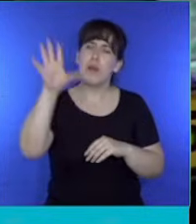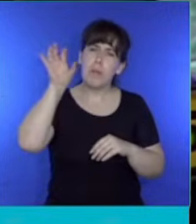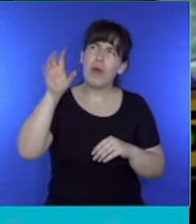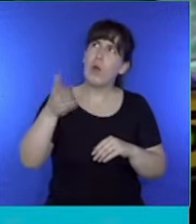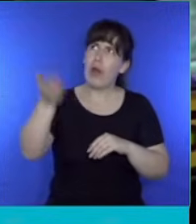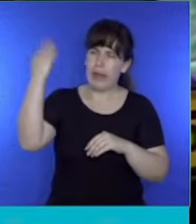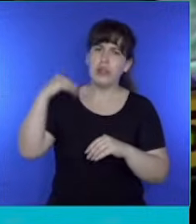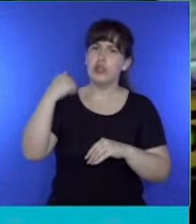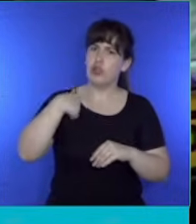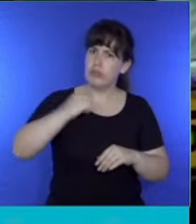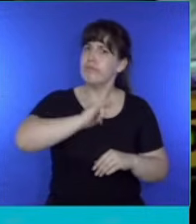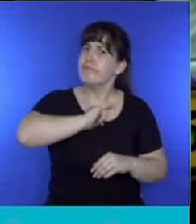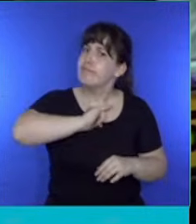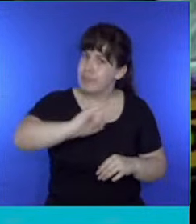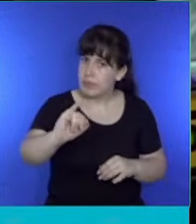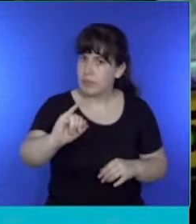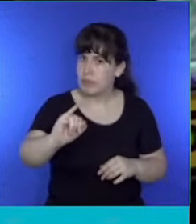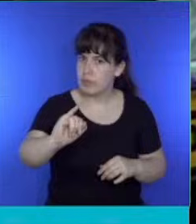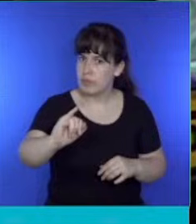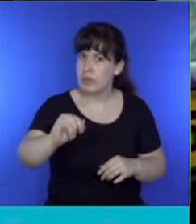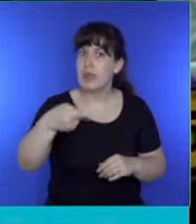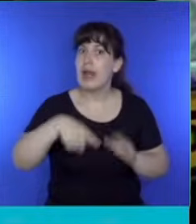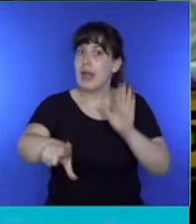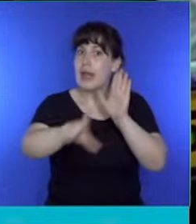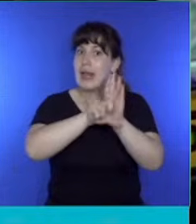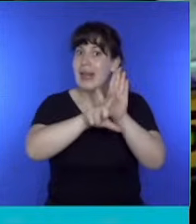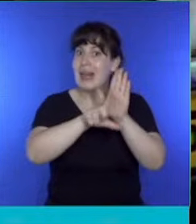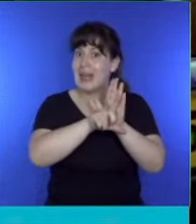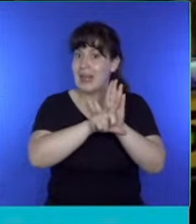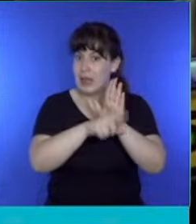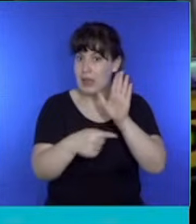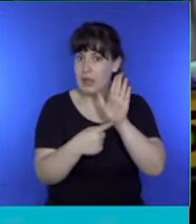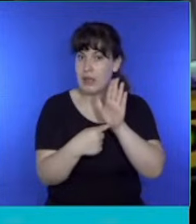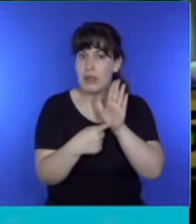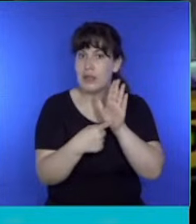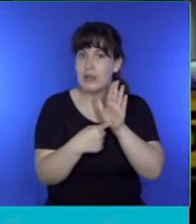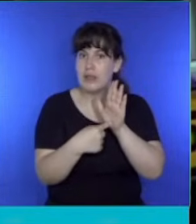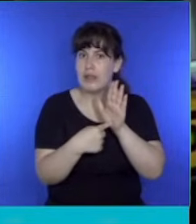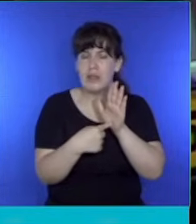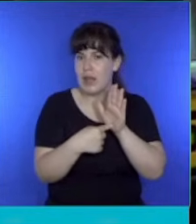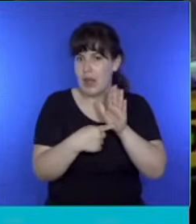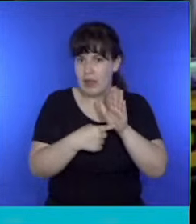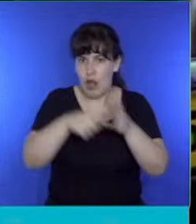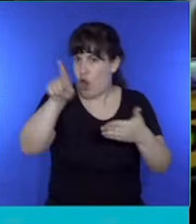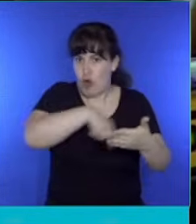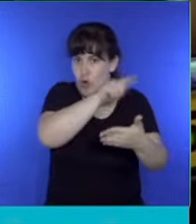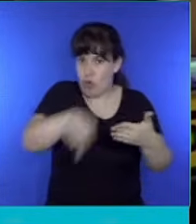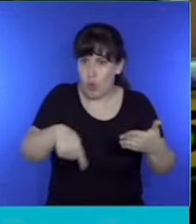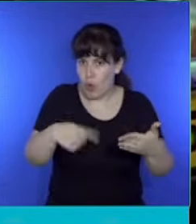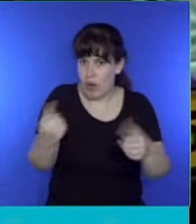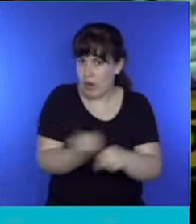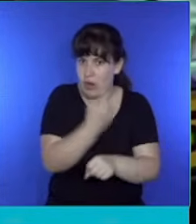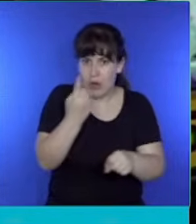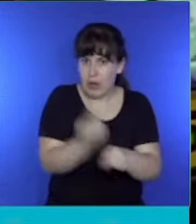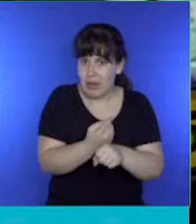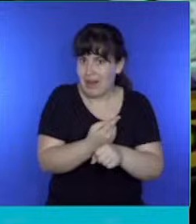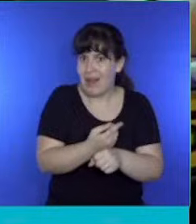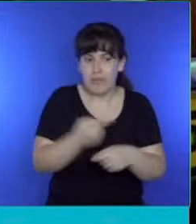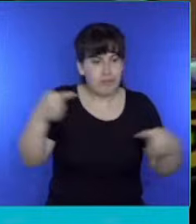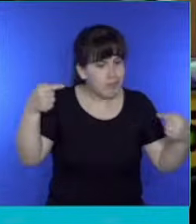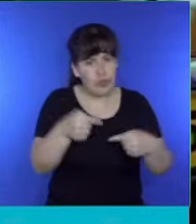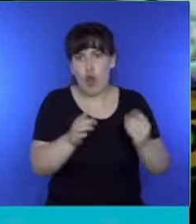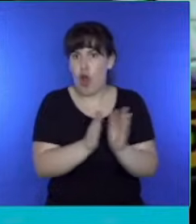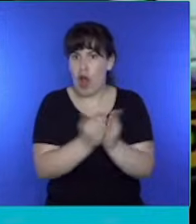aquella oportunidad que la ley era nula, que era